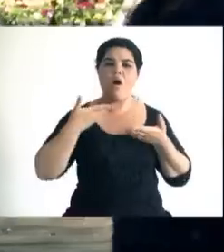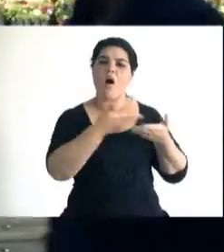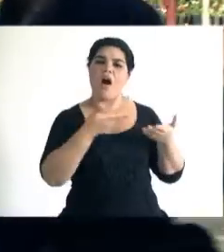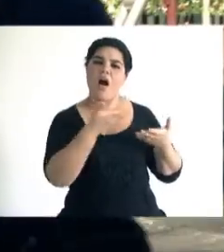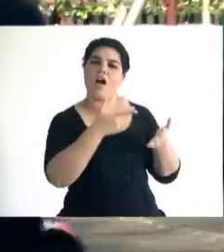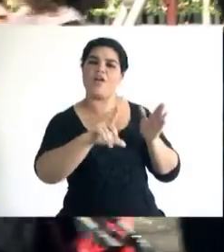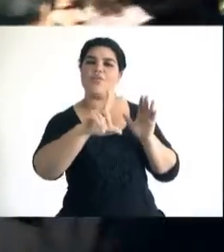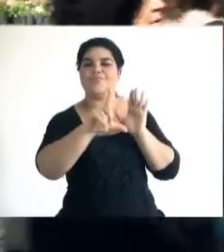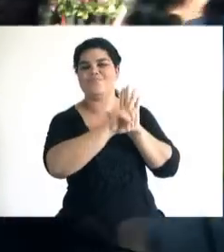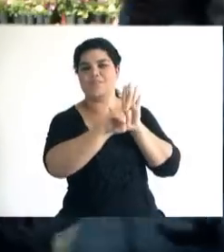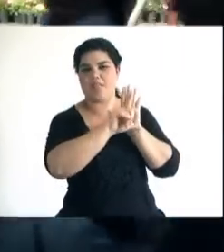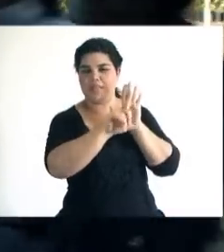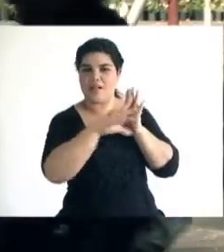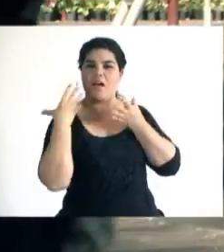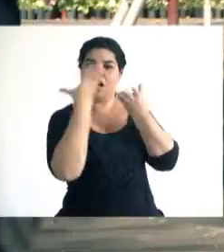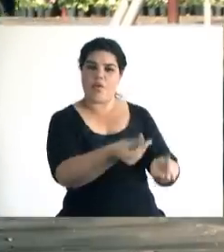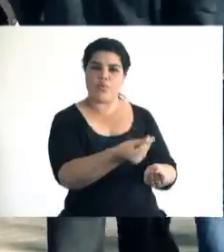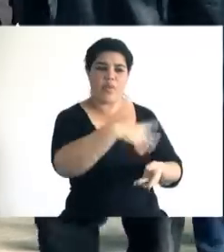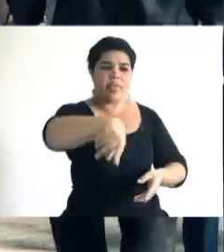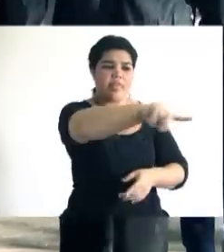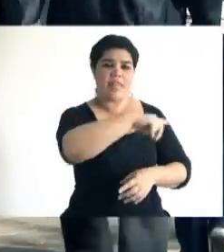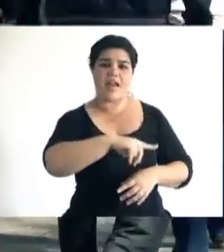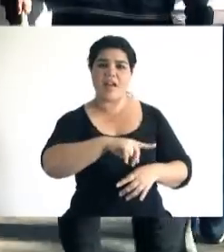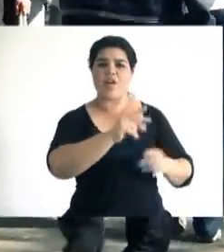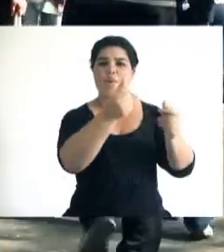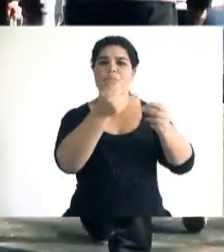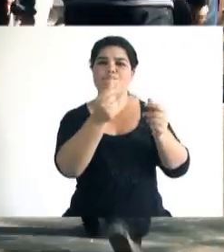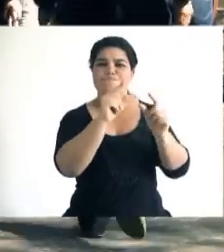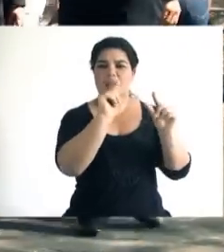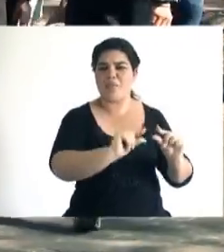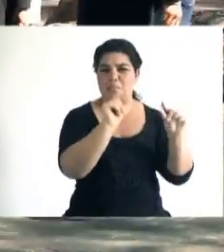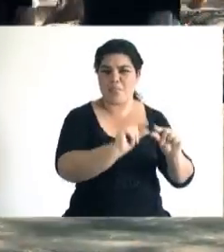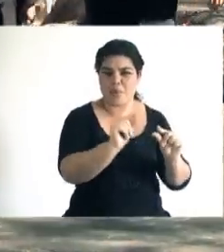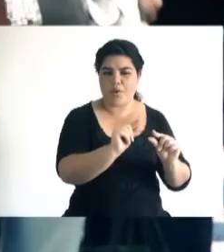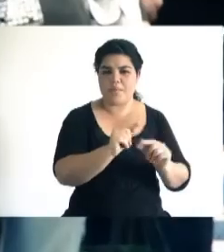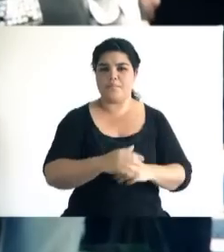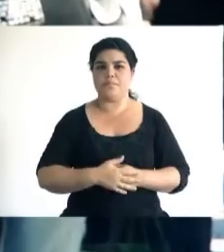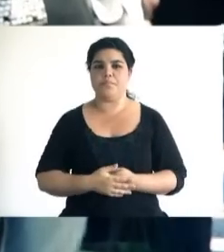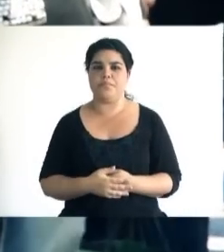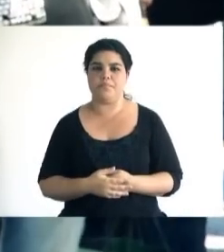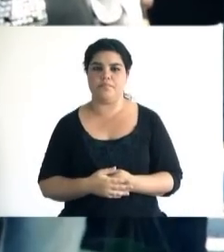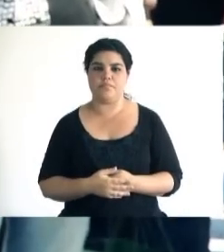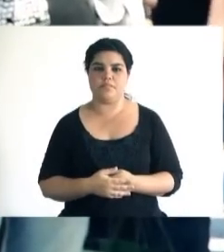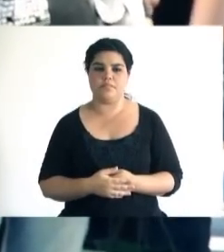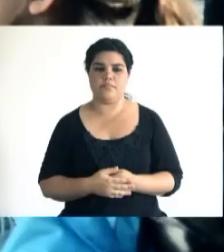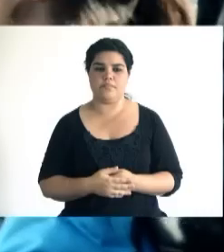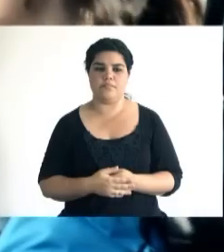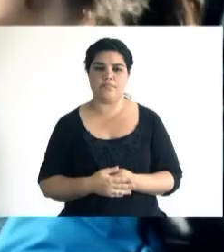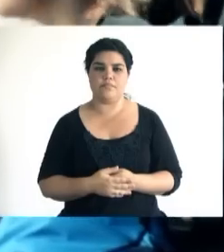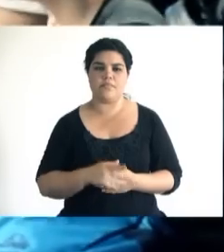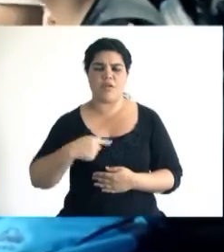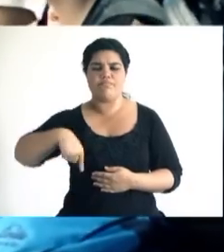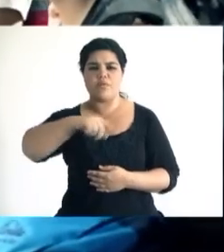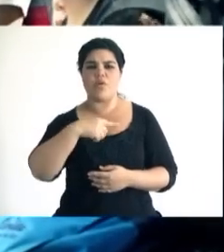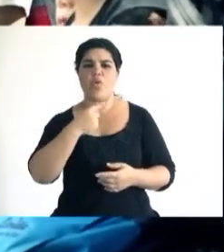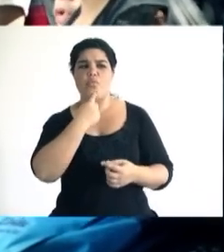consultorios jurídicos gratuitos destinados a personas de escasos recursos económicos. Lo que hago es